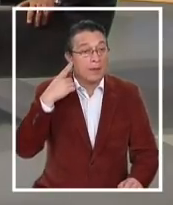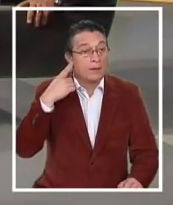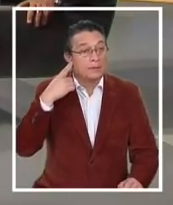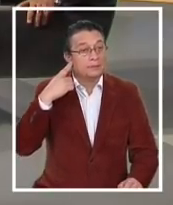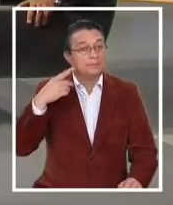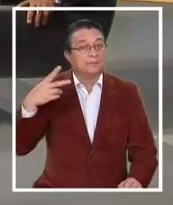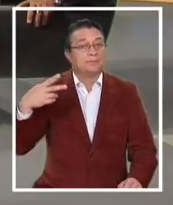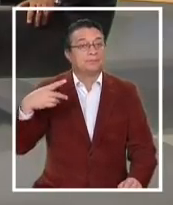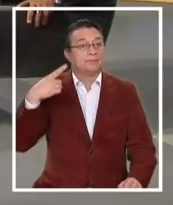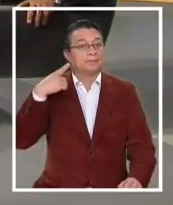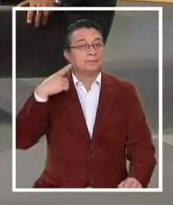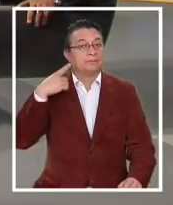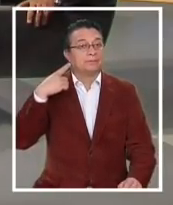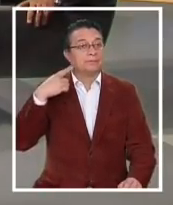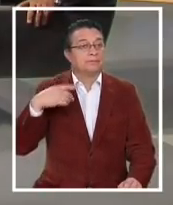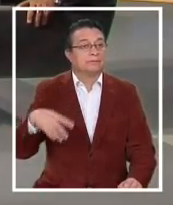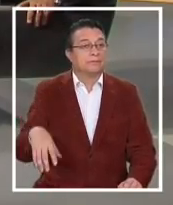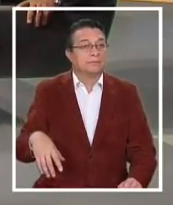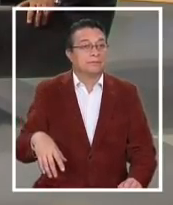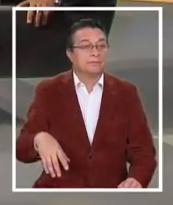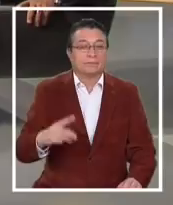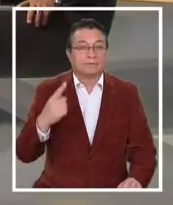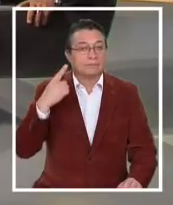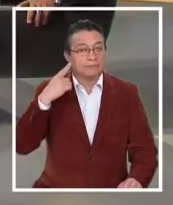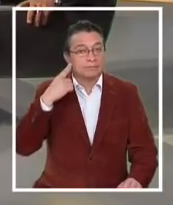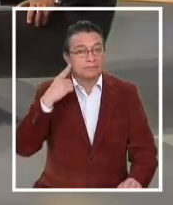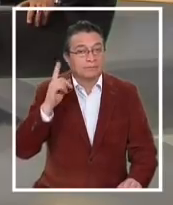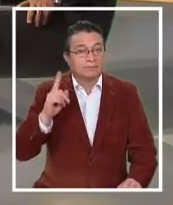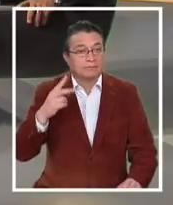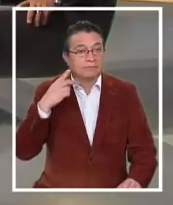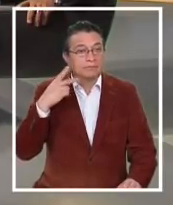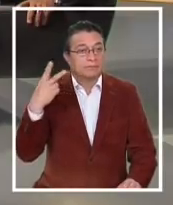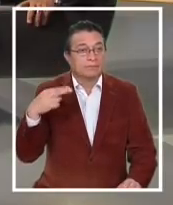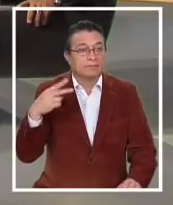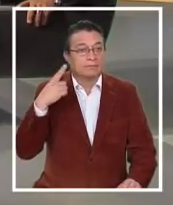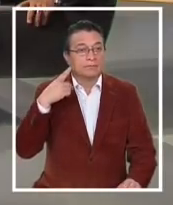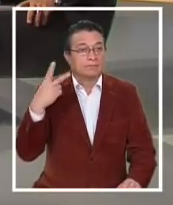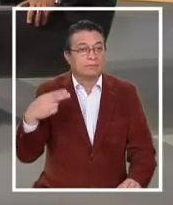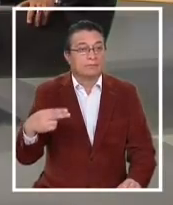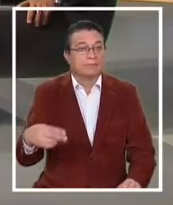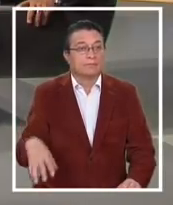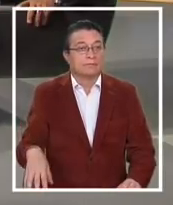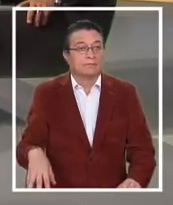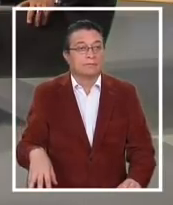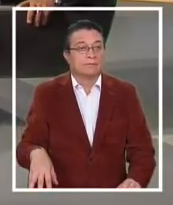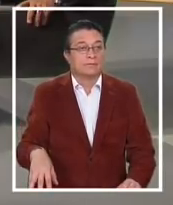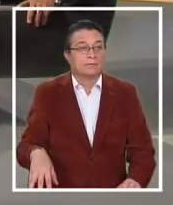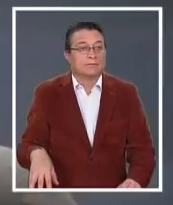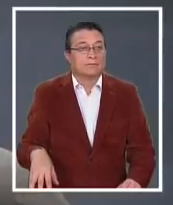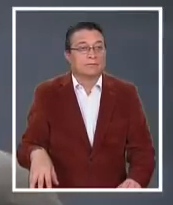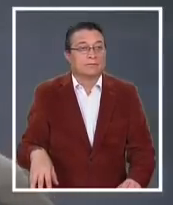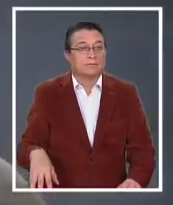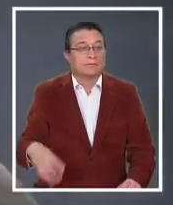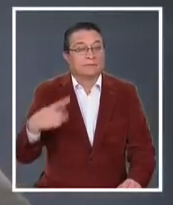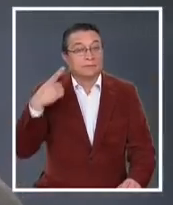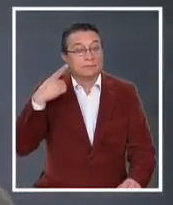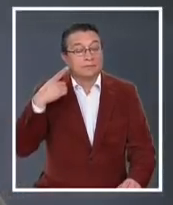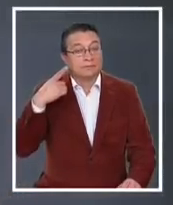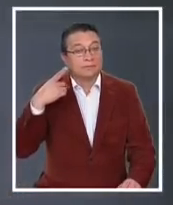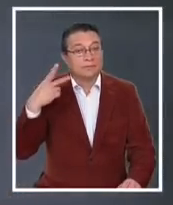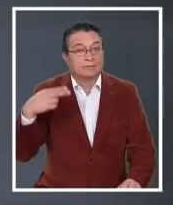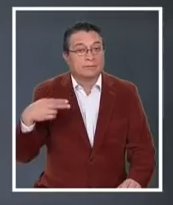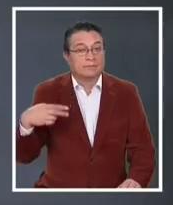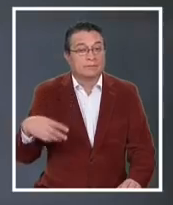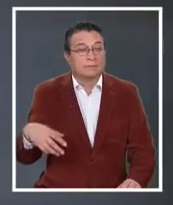esos recursos no han sido para ayudar a personas que lo estén pasando mal, porque esos recursos han terminado o en ahorro o en las cuentas corrientes de